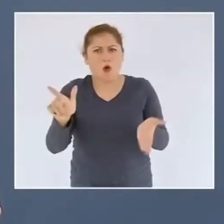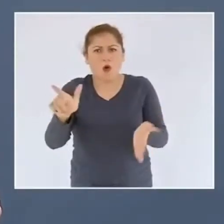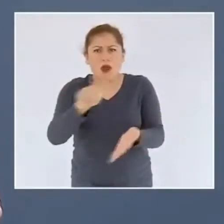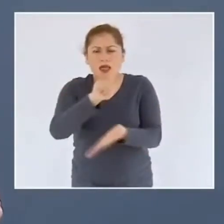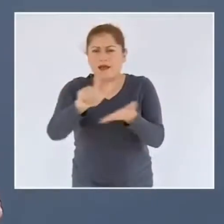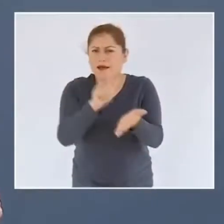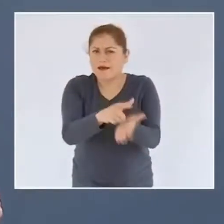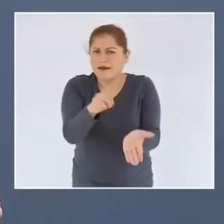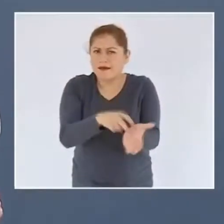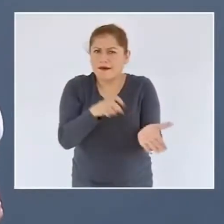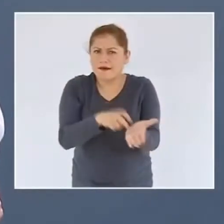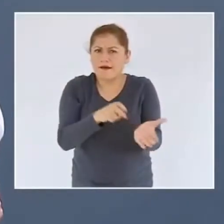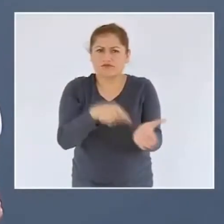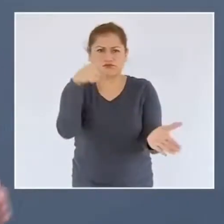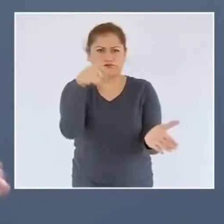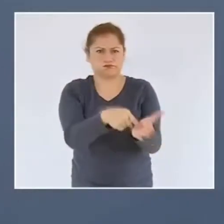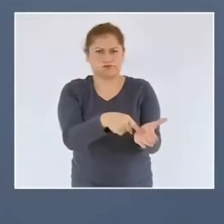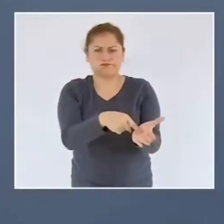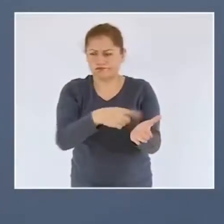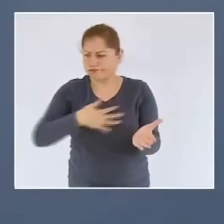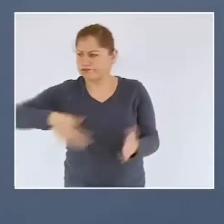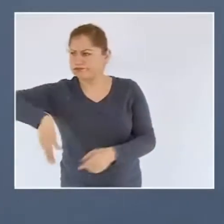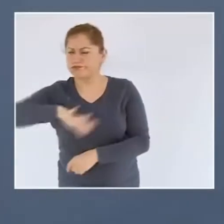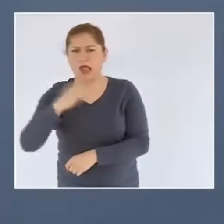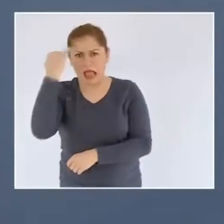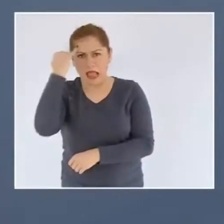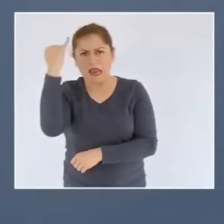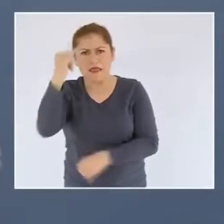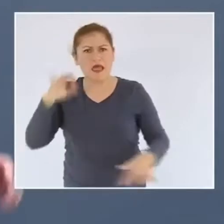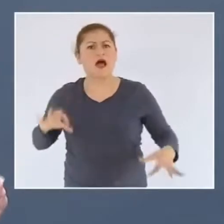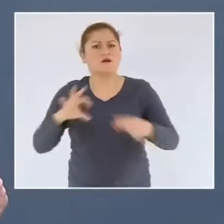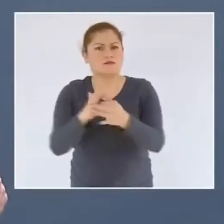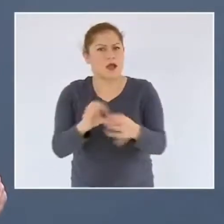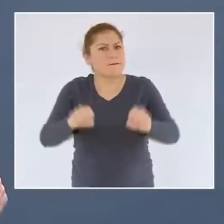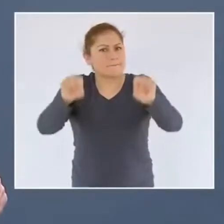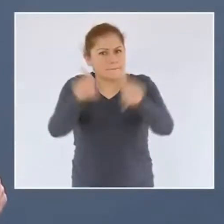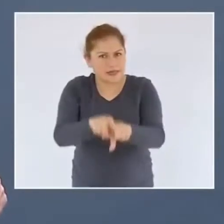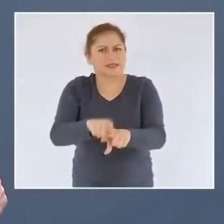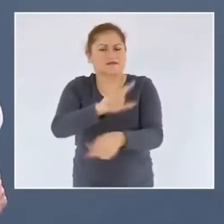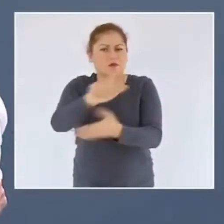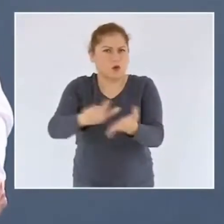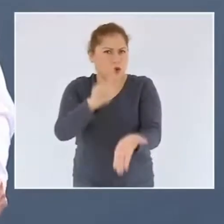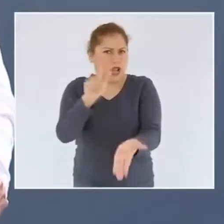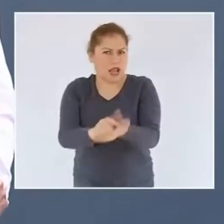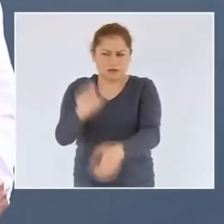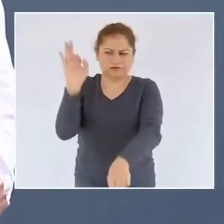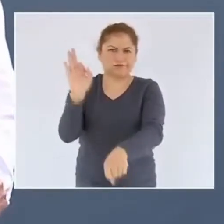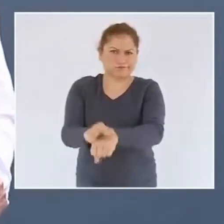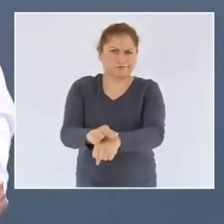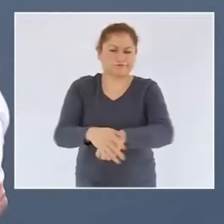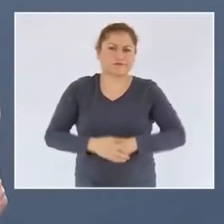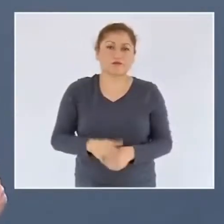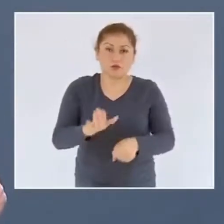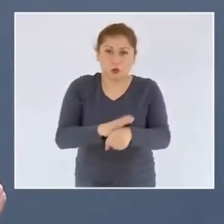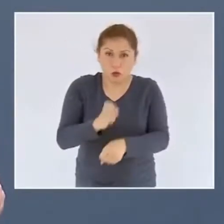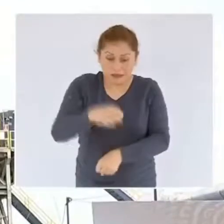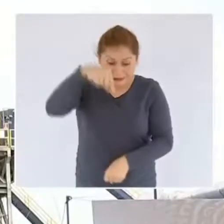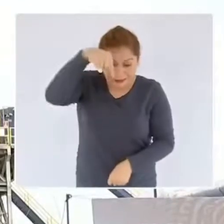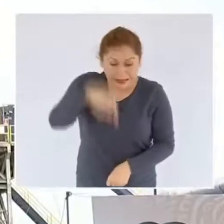es exactamente lo contrario al espíritu de la ley de amparo. Por eso, desde aquí, desde esta tierra, desde